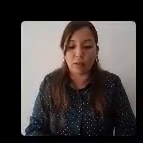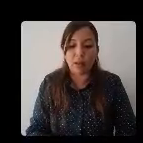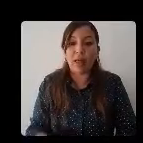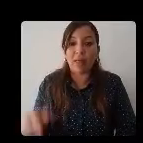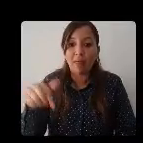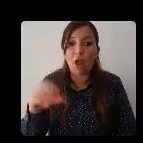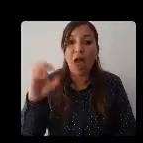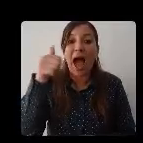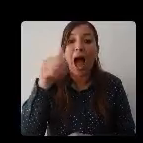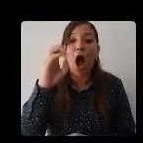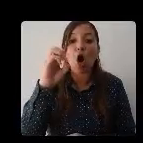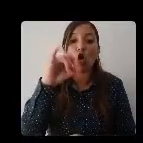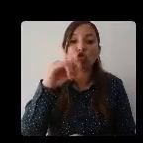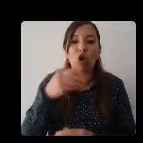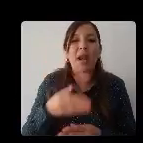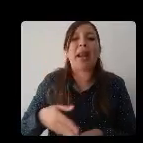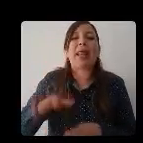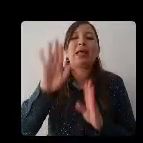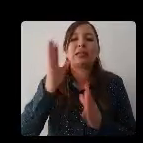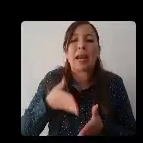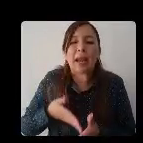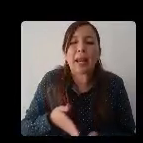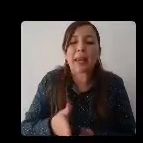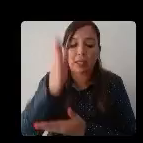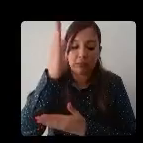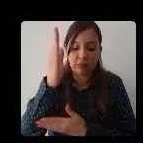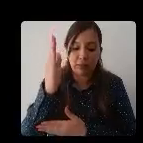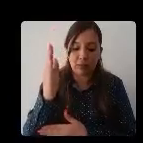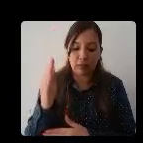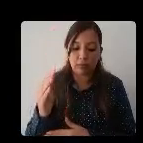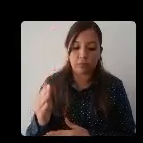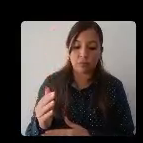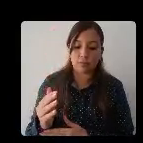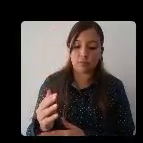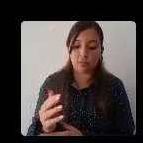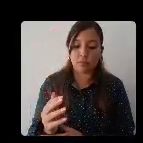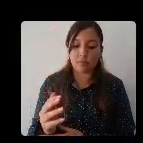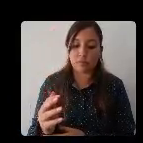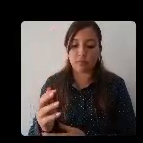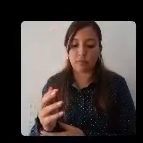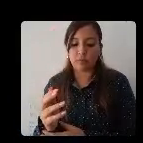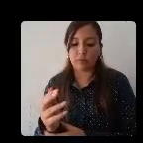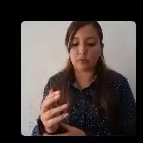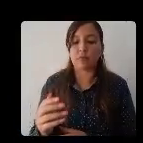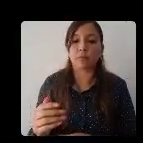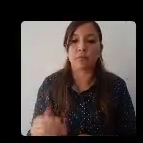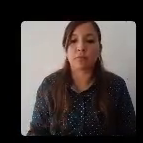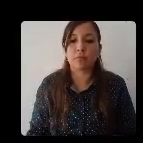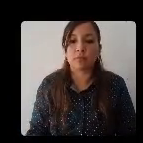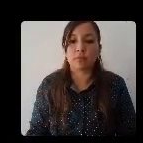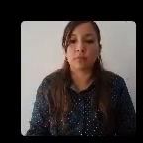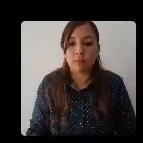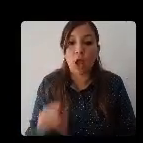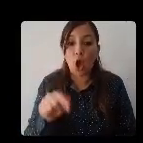una vez elaborado el plan de vigilancia, hemos hecho capacitaciones de protocolos, cómo debemos cuidarnos, ¿no? Porque ahorita no sabemos hasta cuándo va a durar